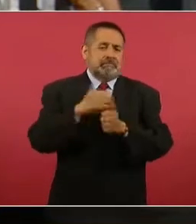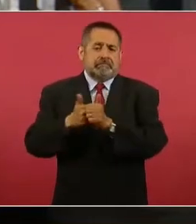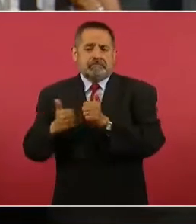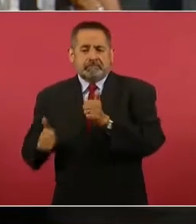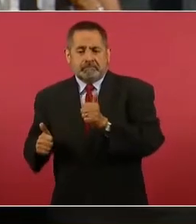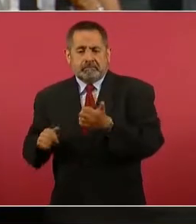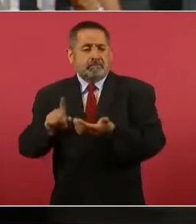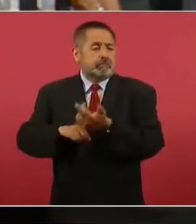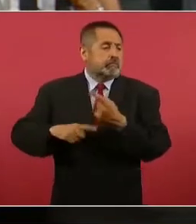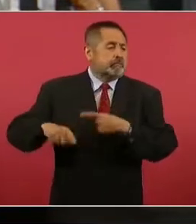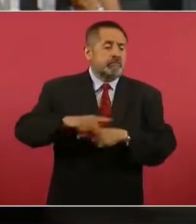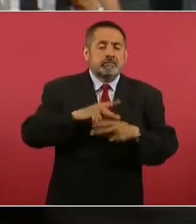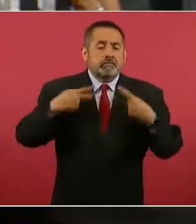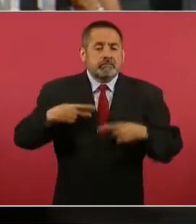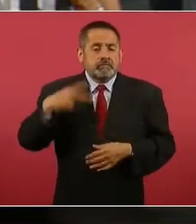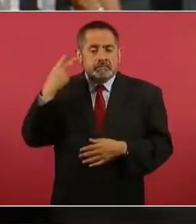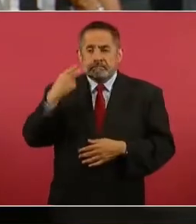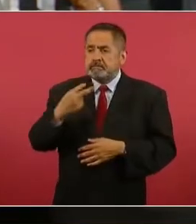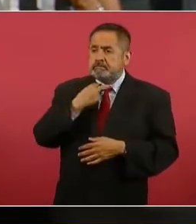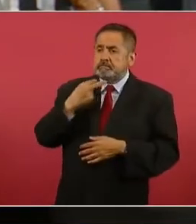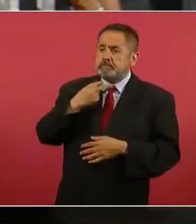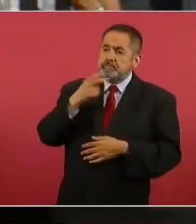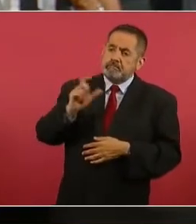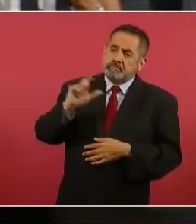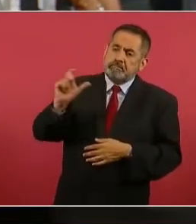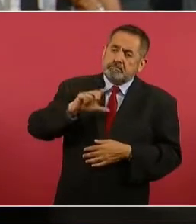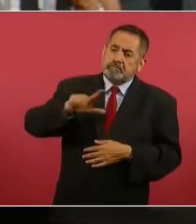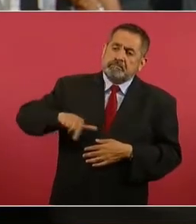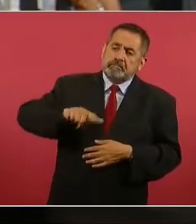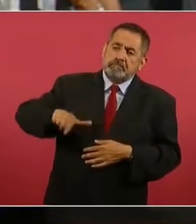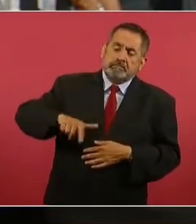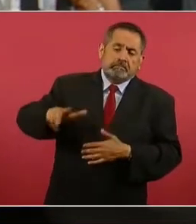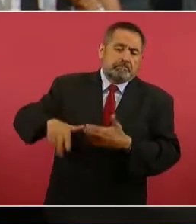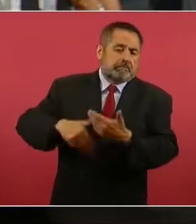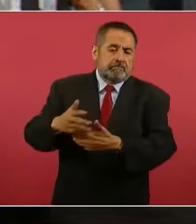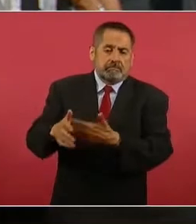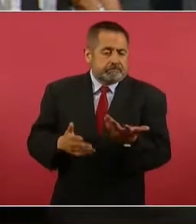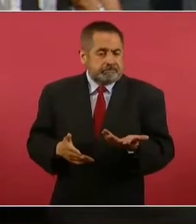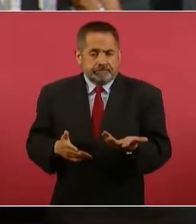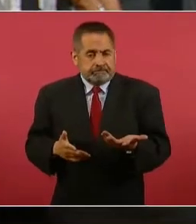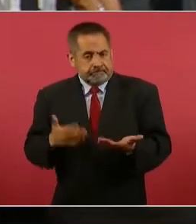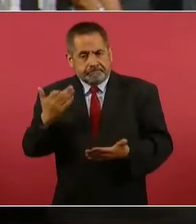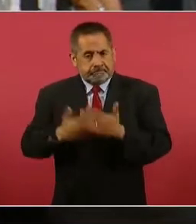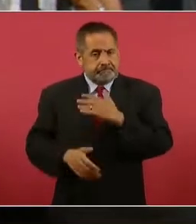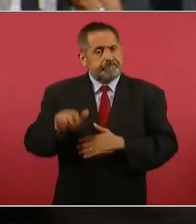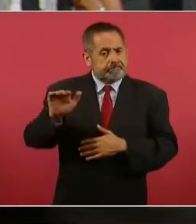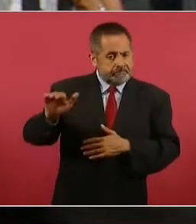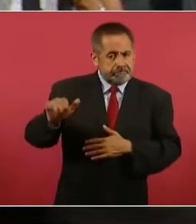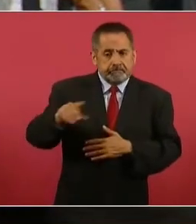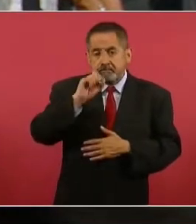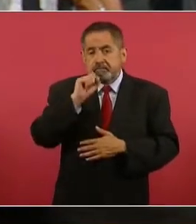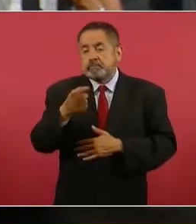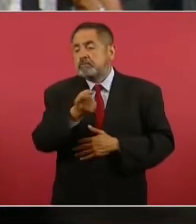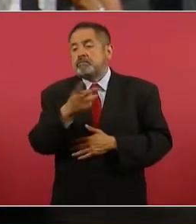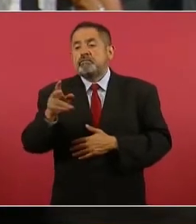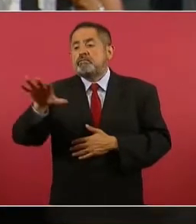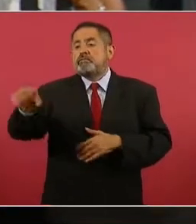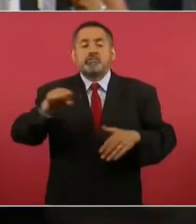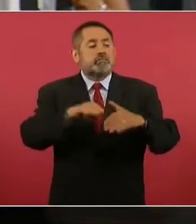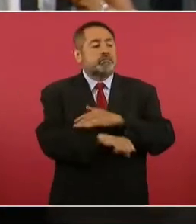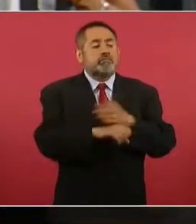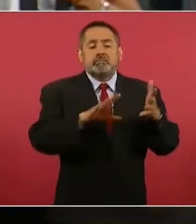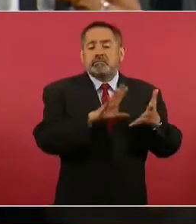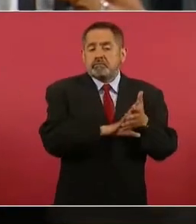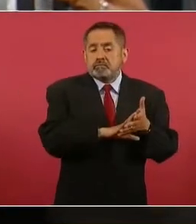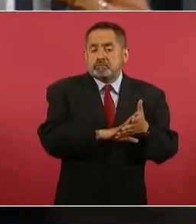en perjuicio justamente de las familias veracruzanas. La falta de autonomía del Poder Judicial también ha sido señalada por mantener presos o tratar los procesos